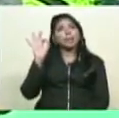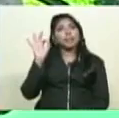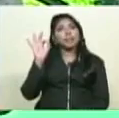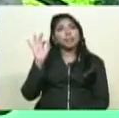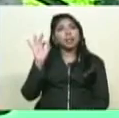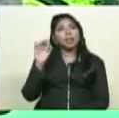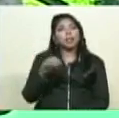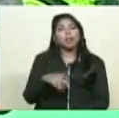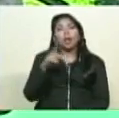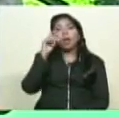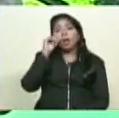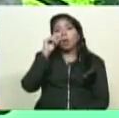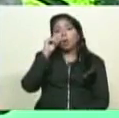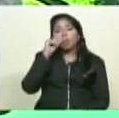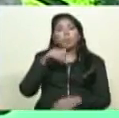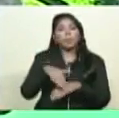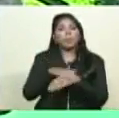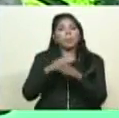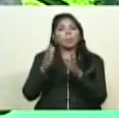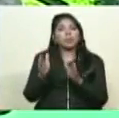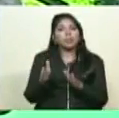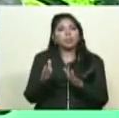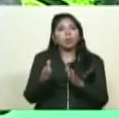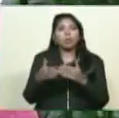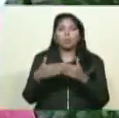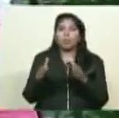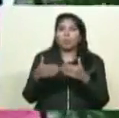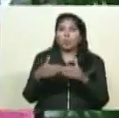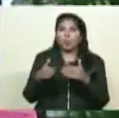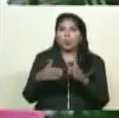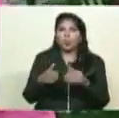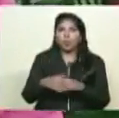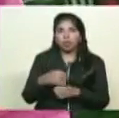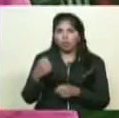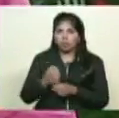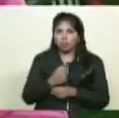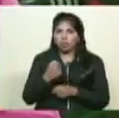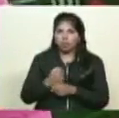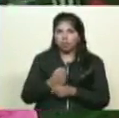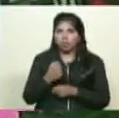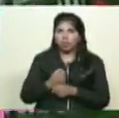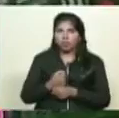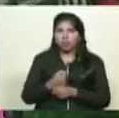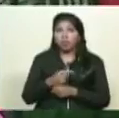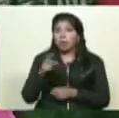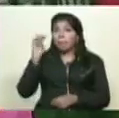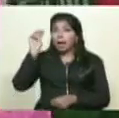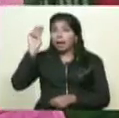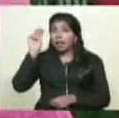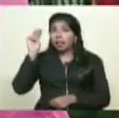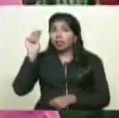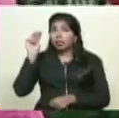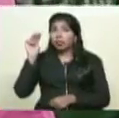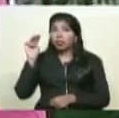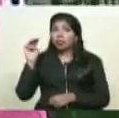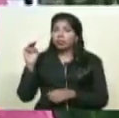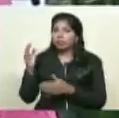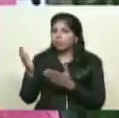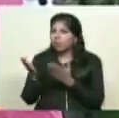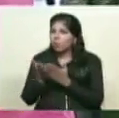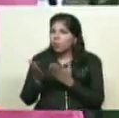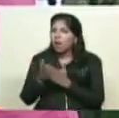Ovalle, ministro del Poder Popular del Trabajo, maestro de escuela, líder